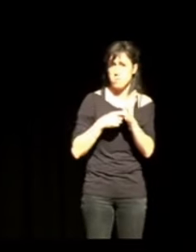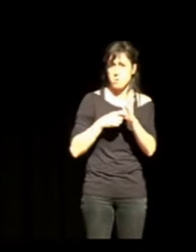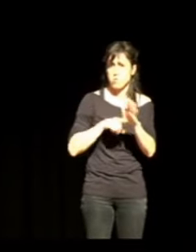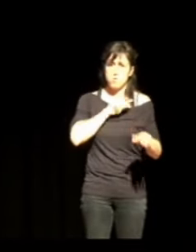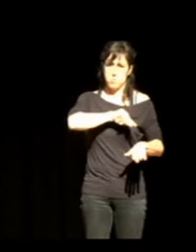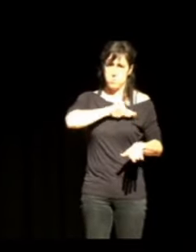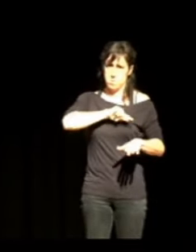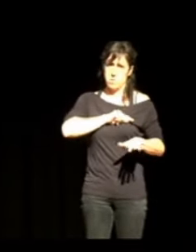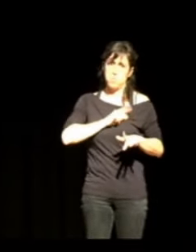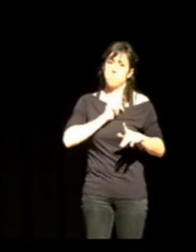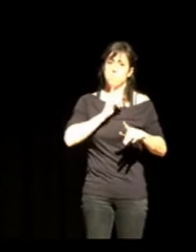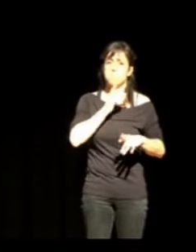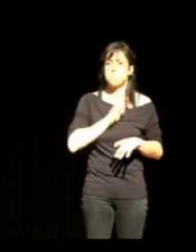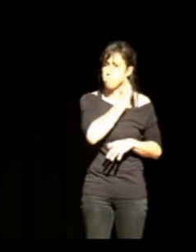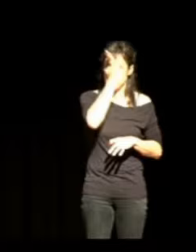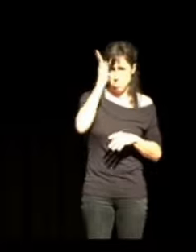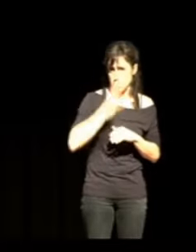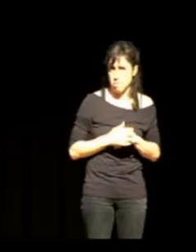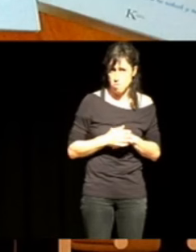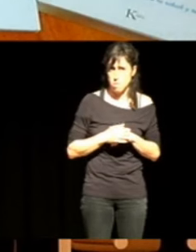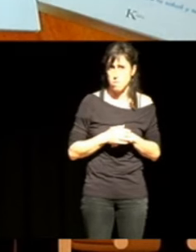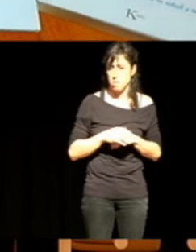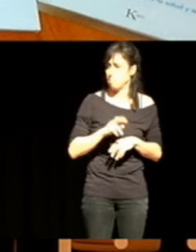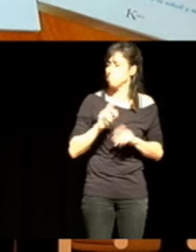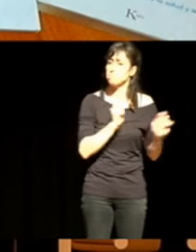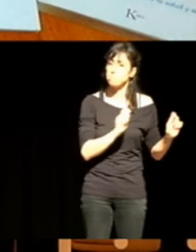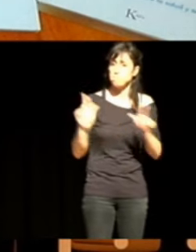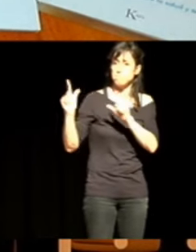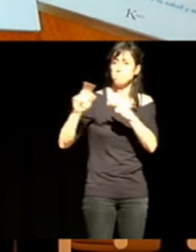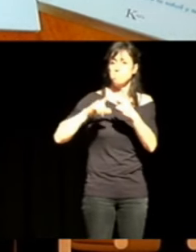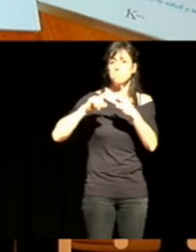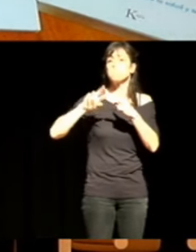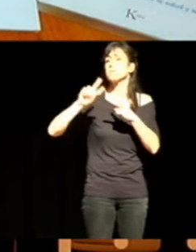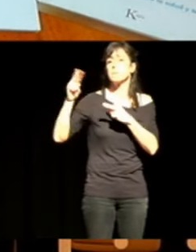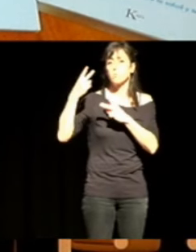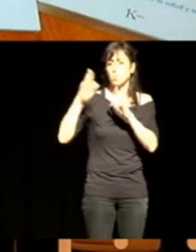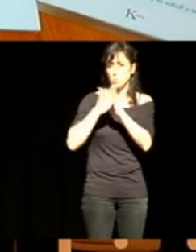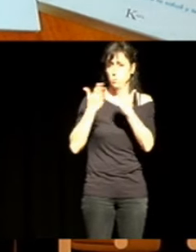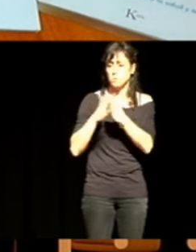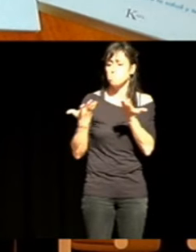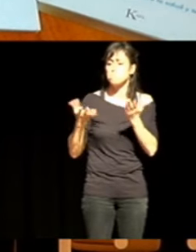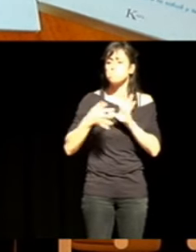El siguiente, los vínculos amorosos. ¿Cómo construimos nuestros vínculos?